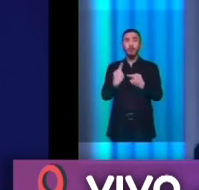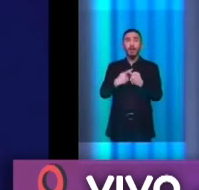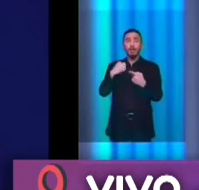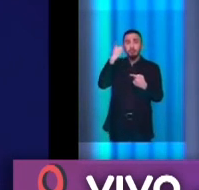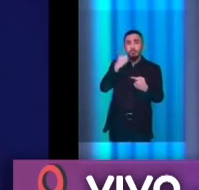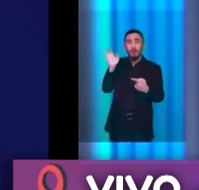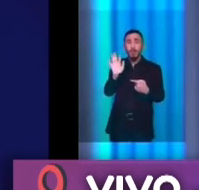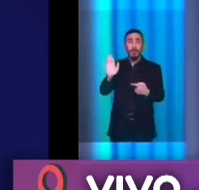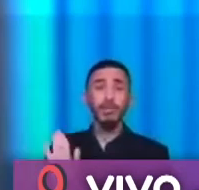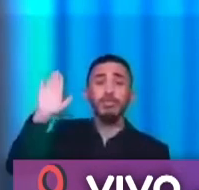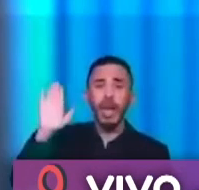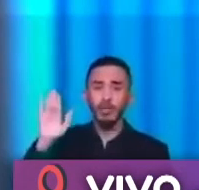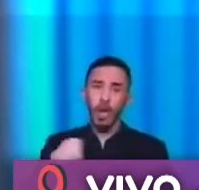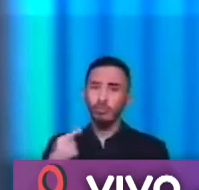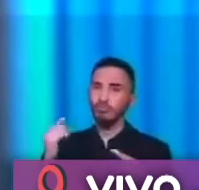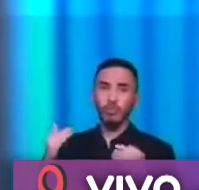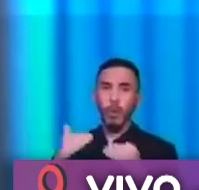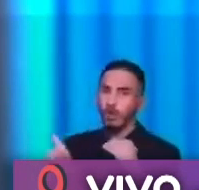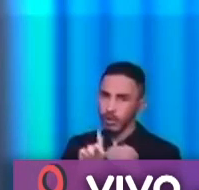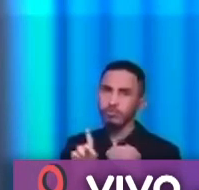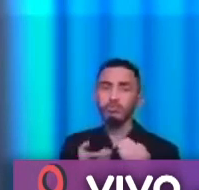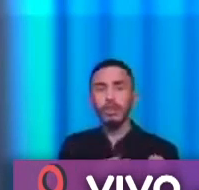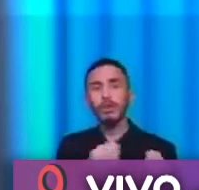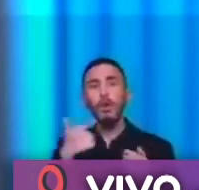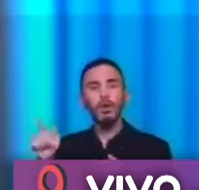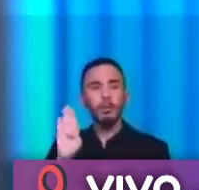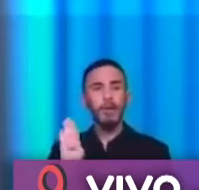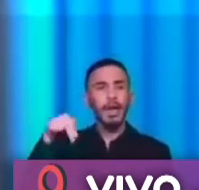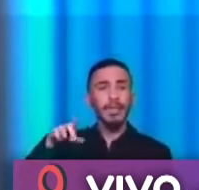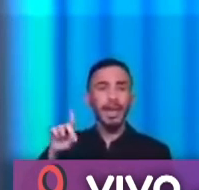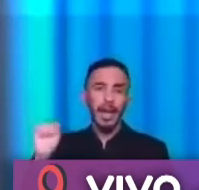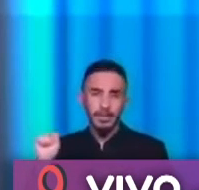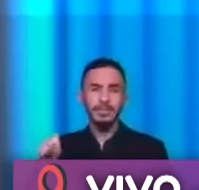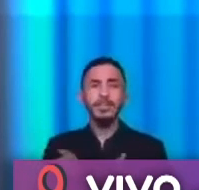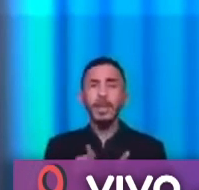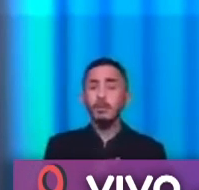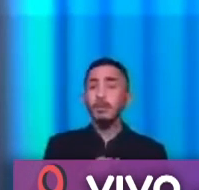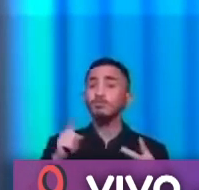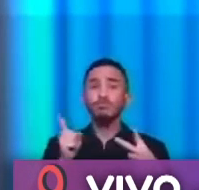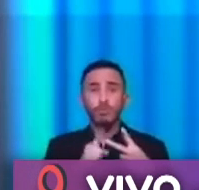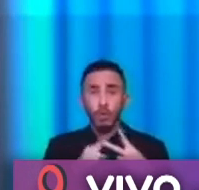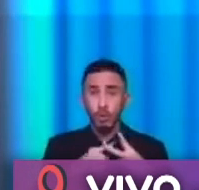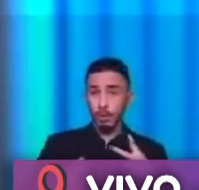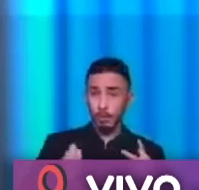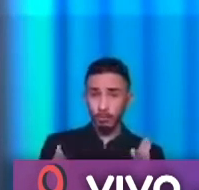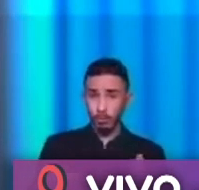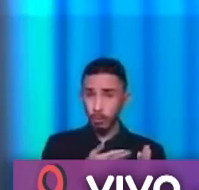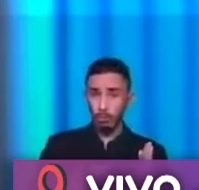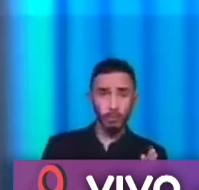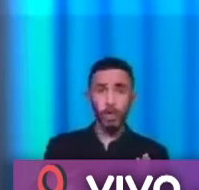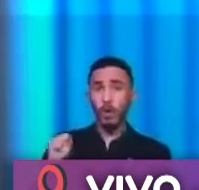3 días que incluye el hashtag Una Democracia en Paz o Elecciones en Paz, ¿no? Apuntando un